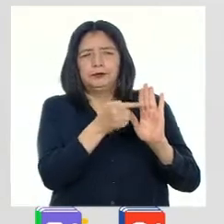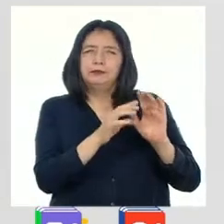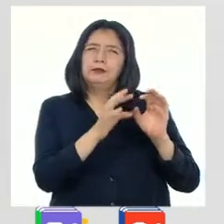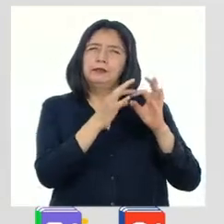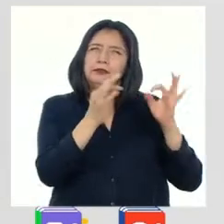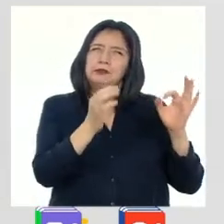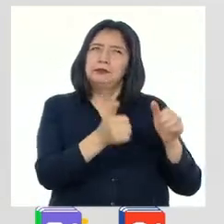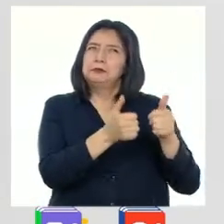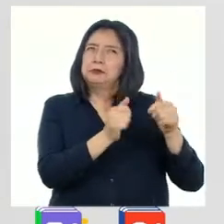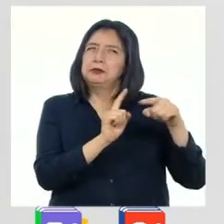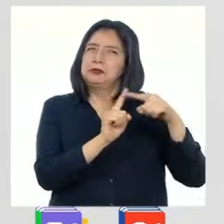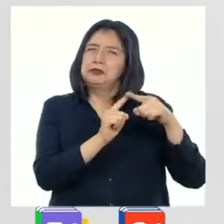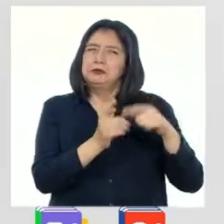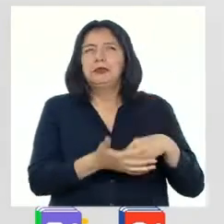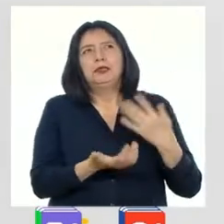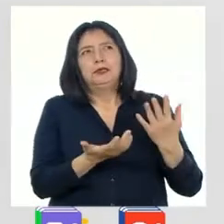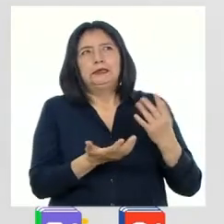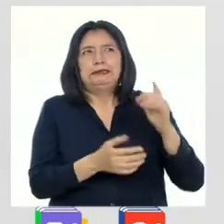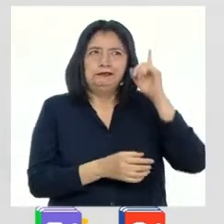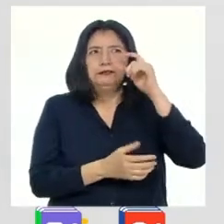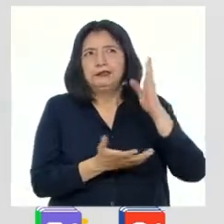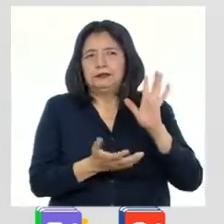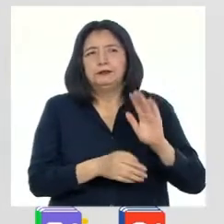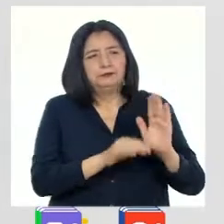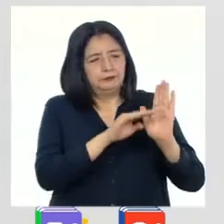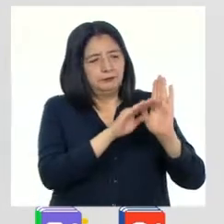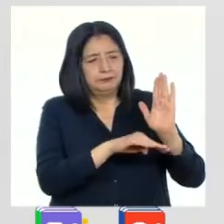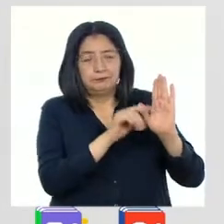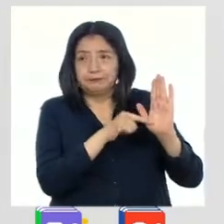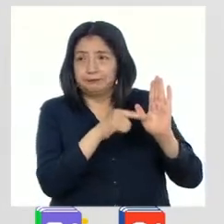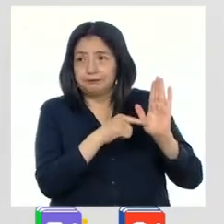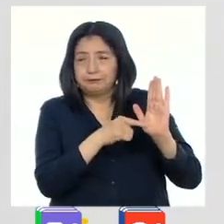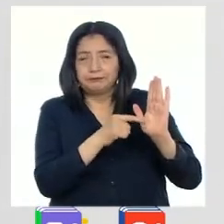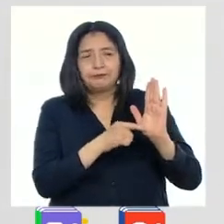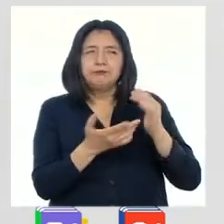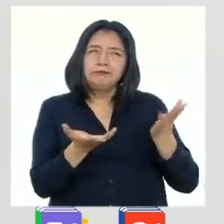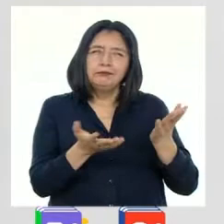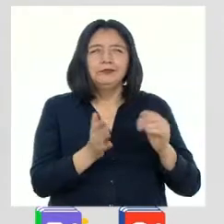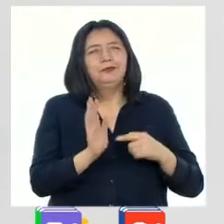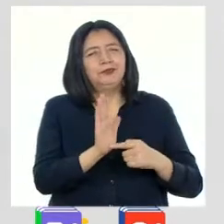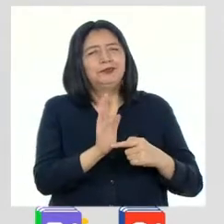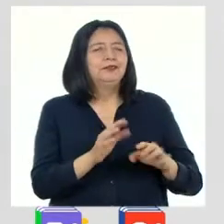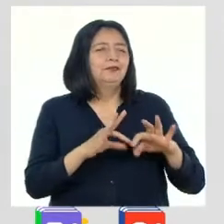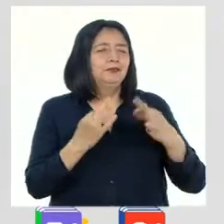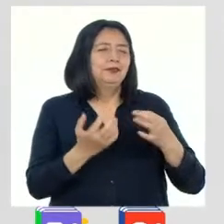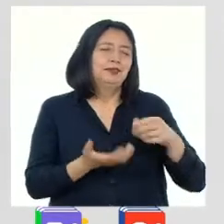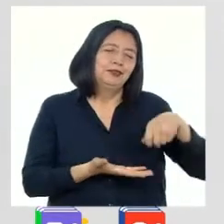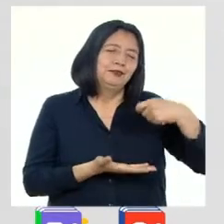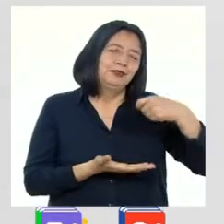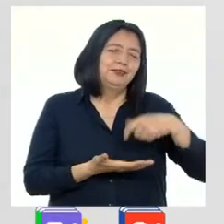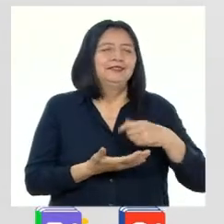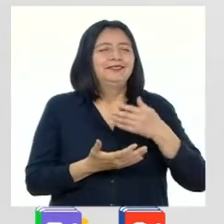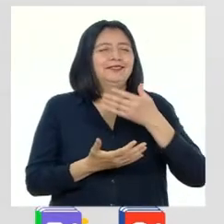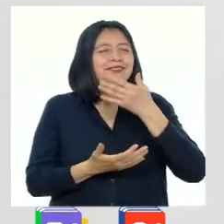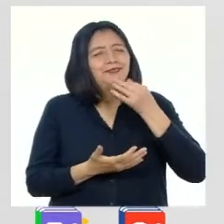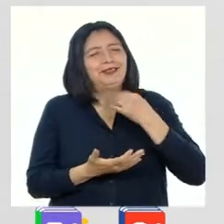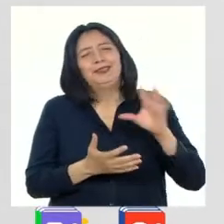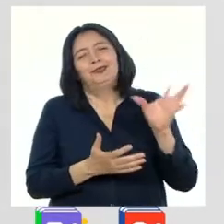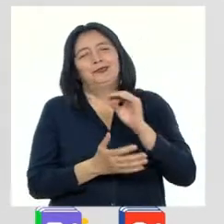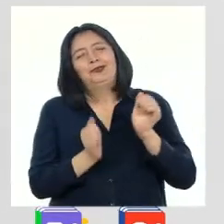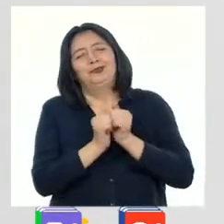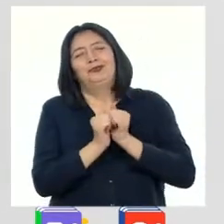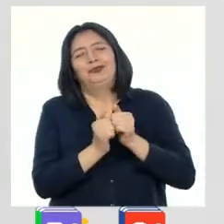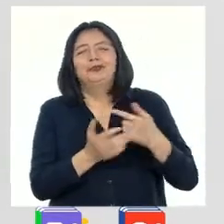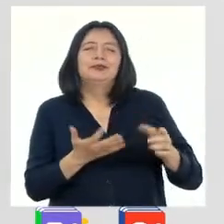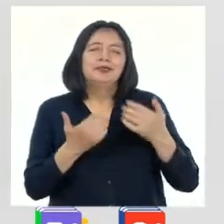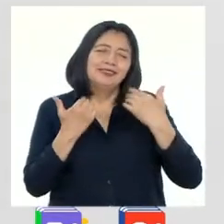de las cosas buenas y difíciles que he vivido. Y abajo, una escena de mi familia comiendo por Navidad, todos juntos, como